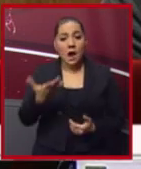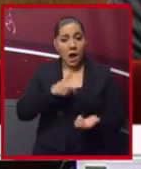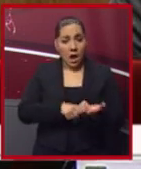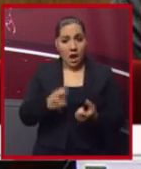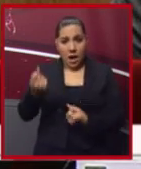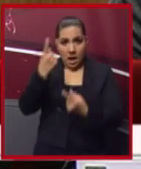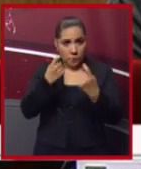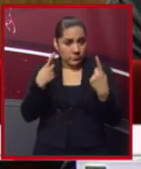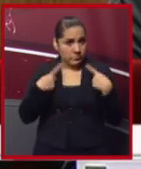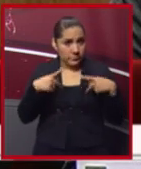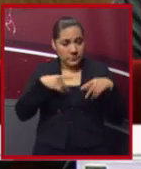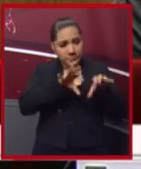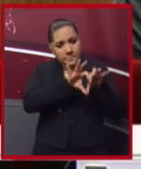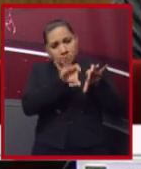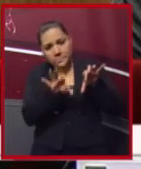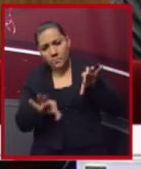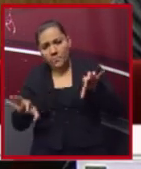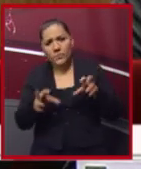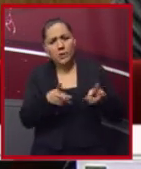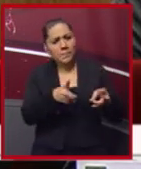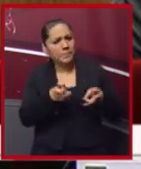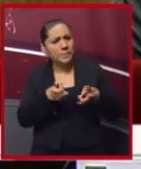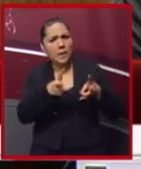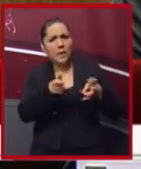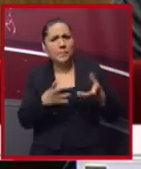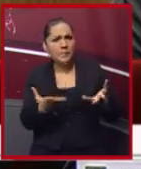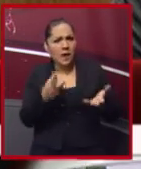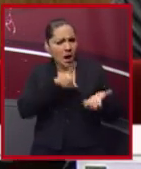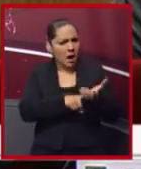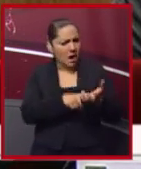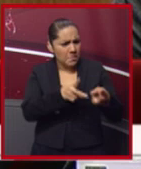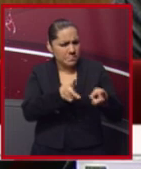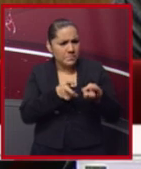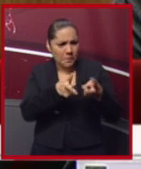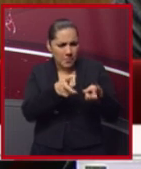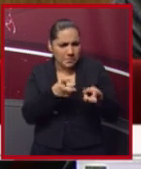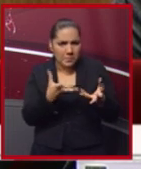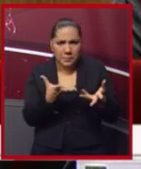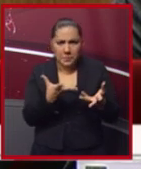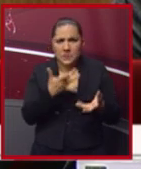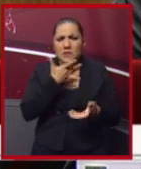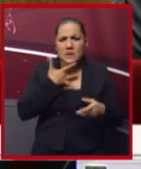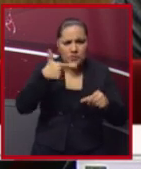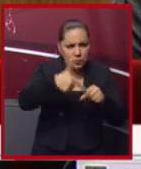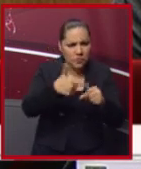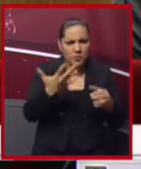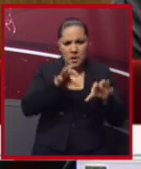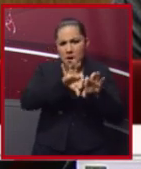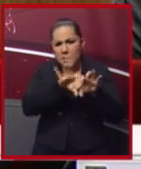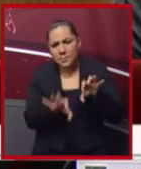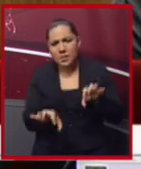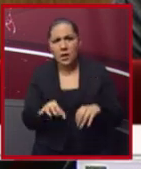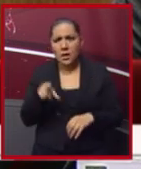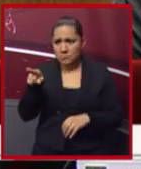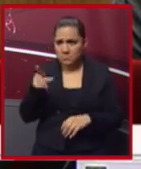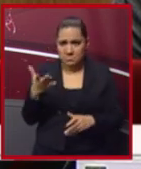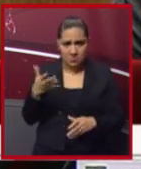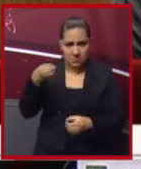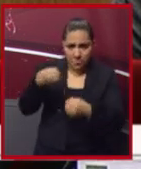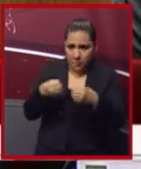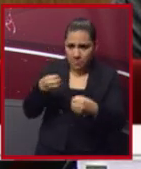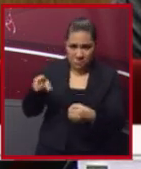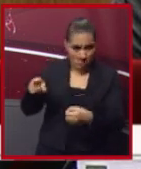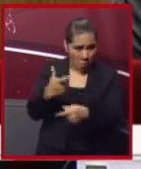carreteras puedan llevar un proceso en libertad. A mí me parece increíble y difícil de explicar a los ojos